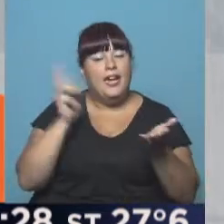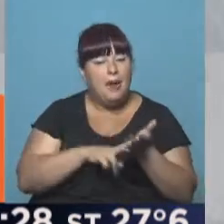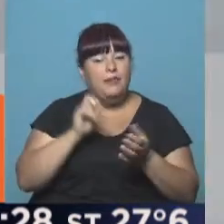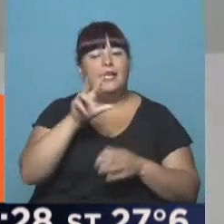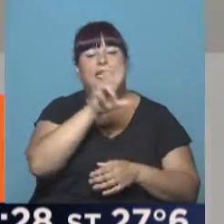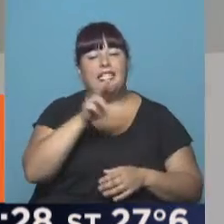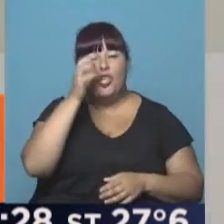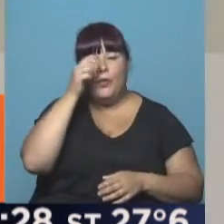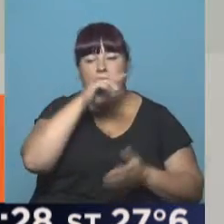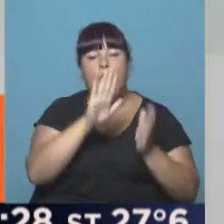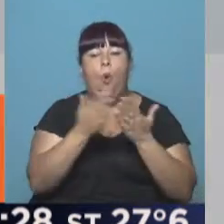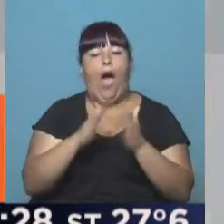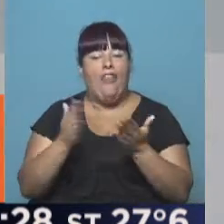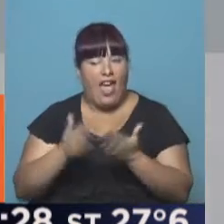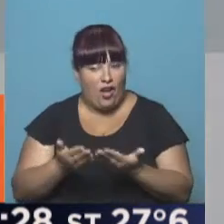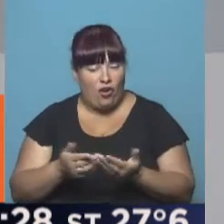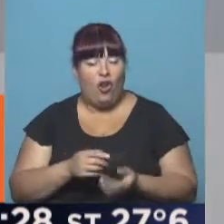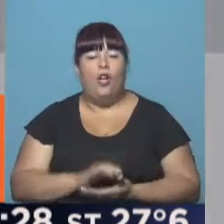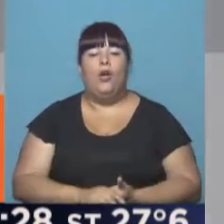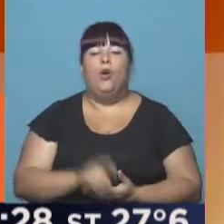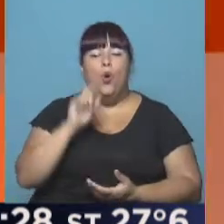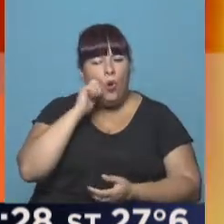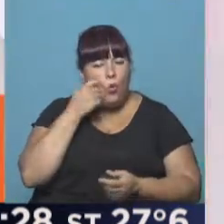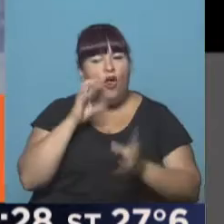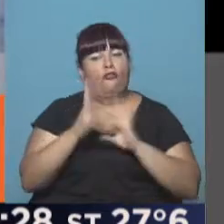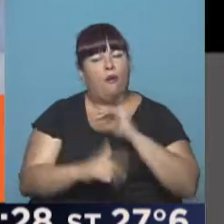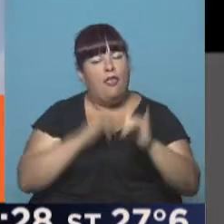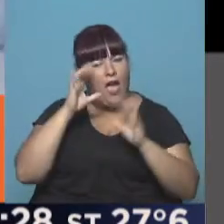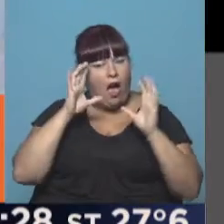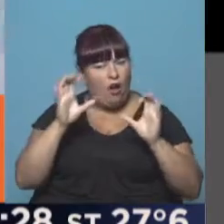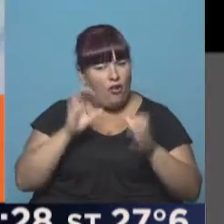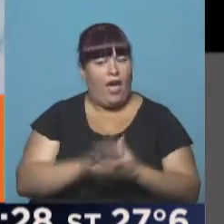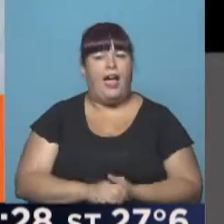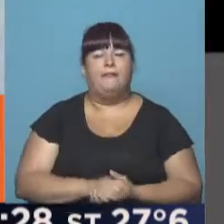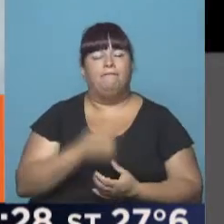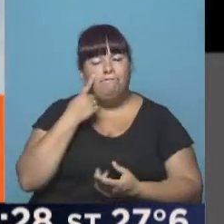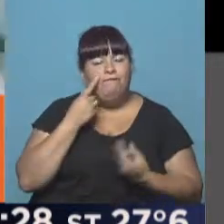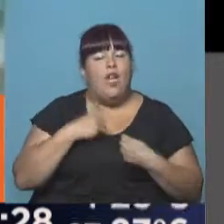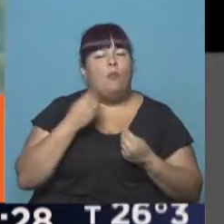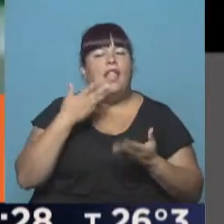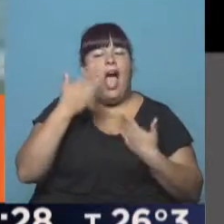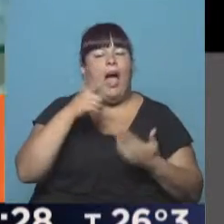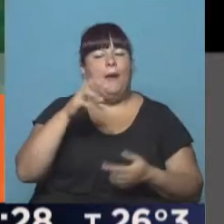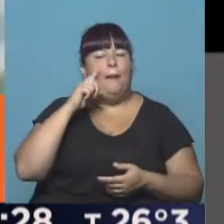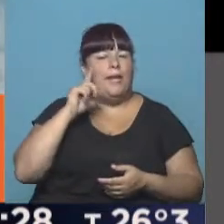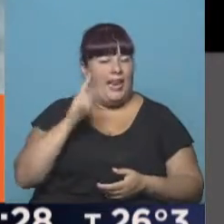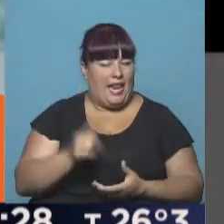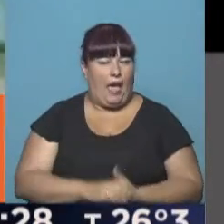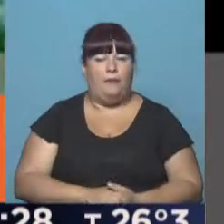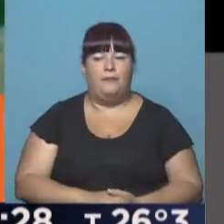llama 327 cuadernos, una muy buena manera de recordar y de revivir las palabras de Ricardo Piglia.